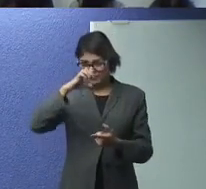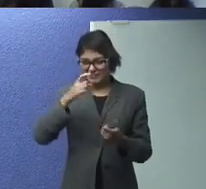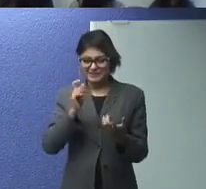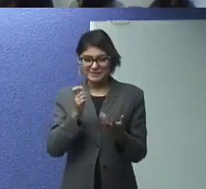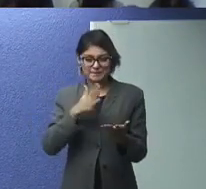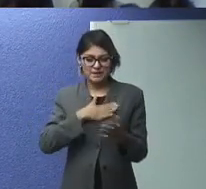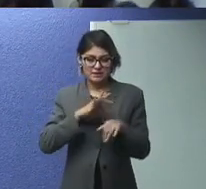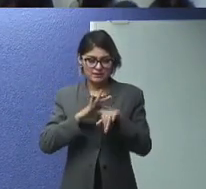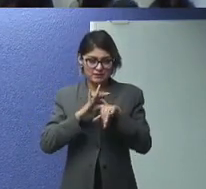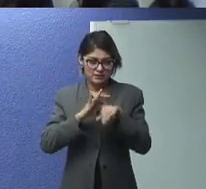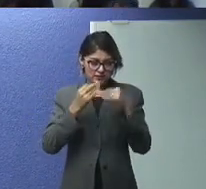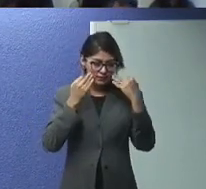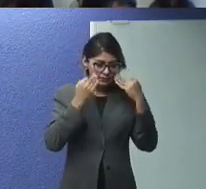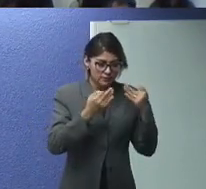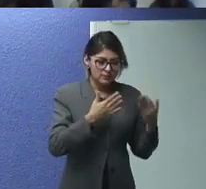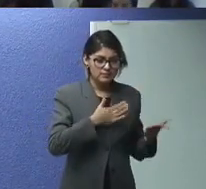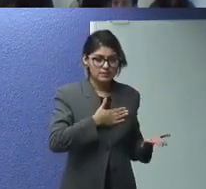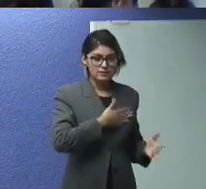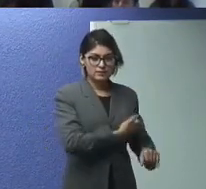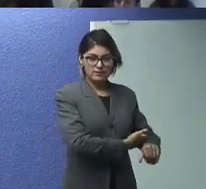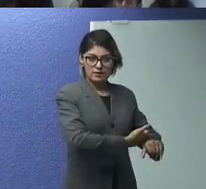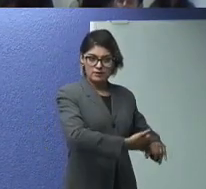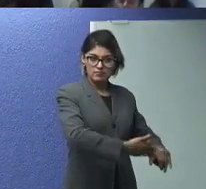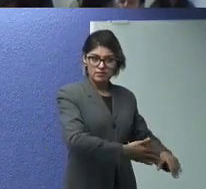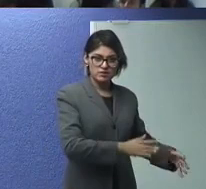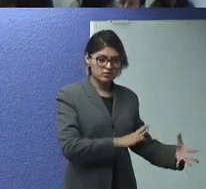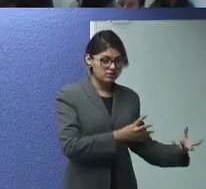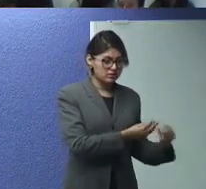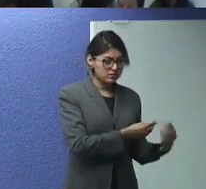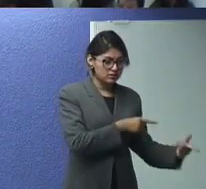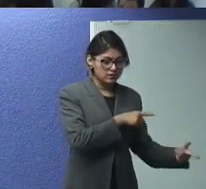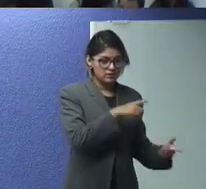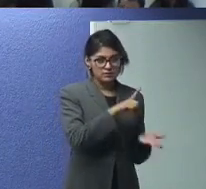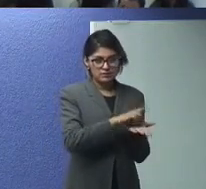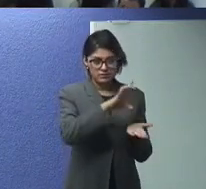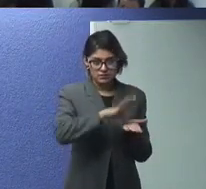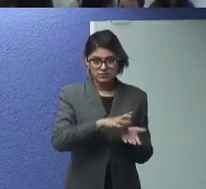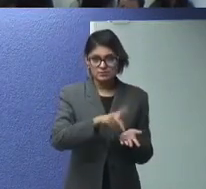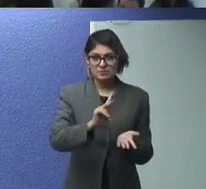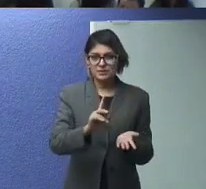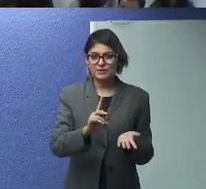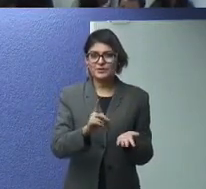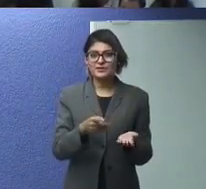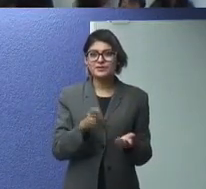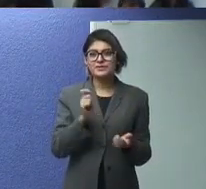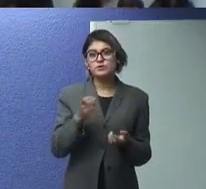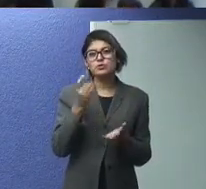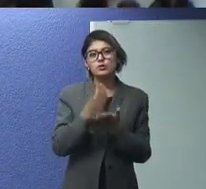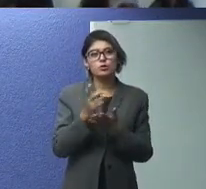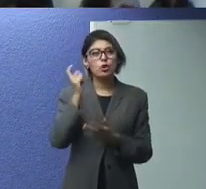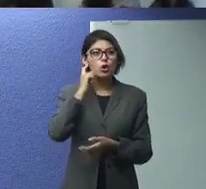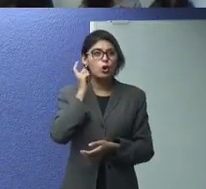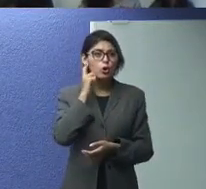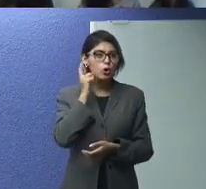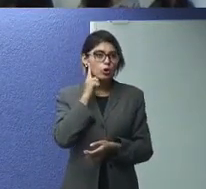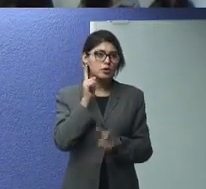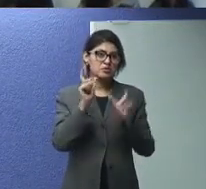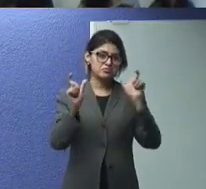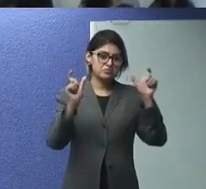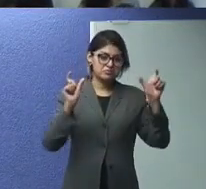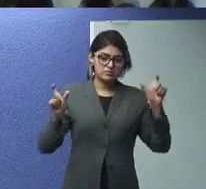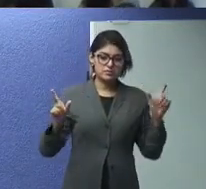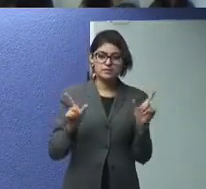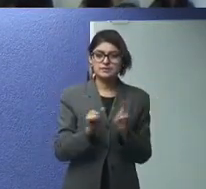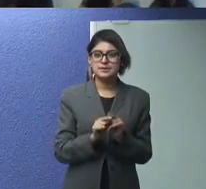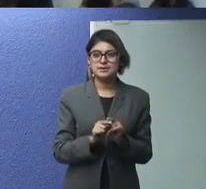con algún familiar o persona con discapacidad, pero la experiencia sigue estando como desde lo teórico, y creo que es el